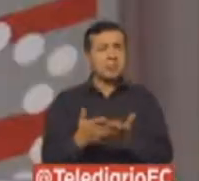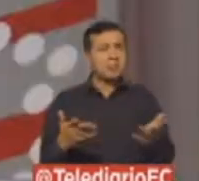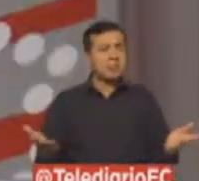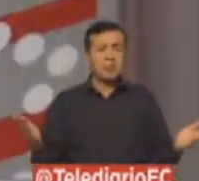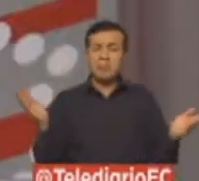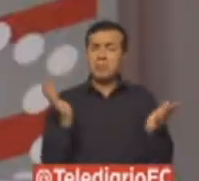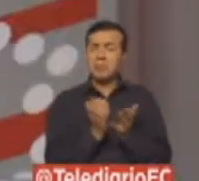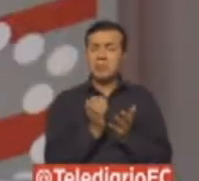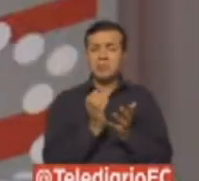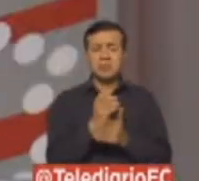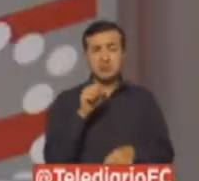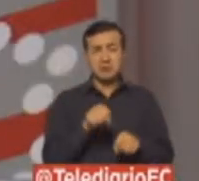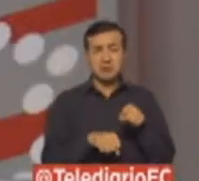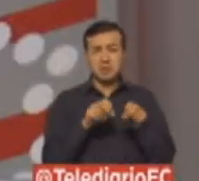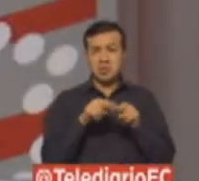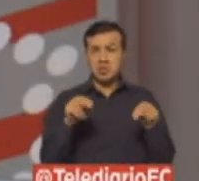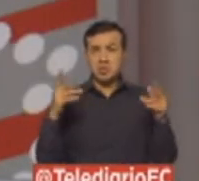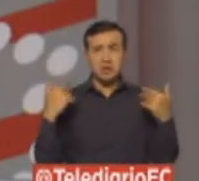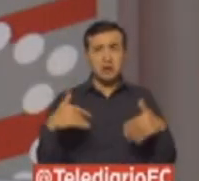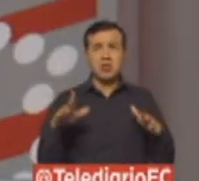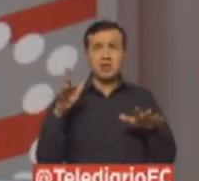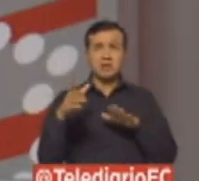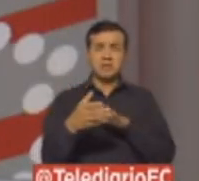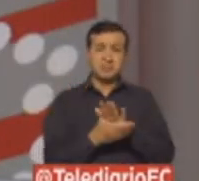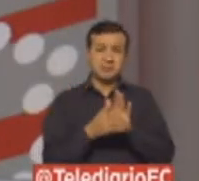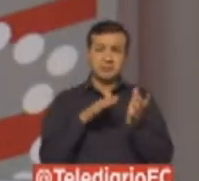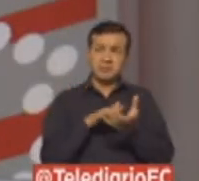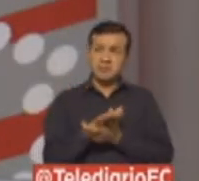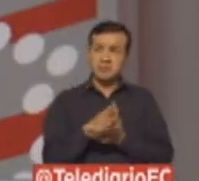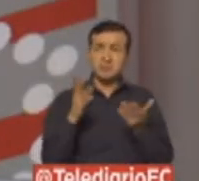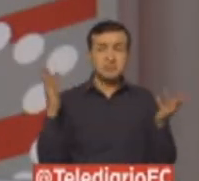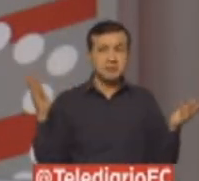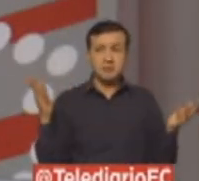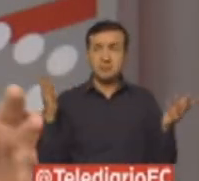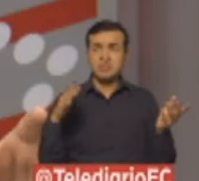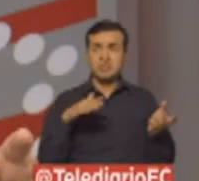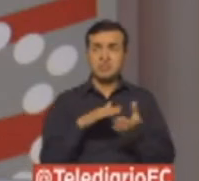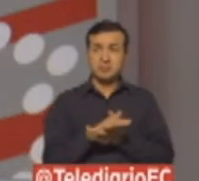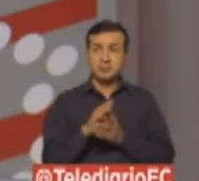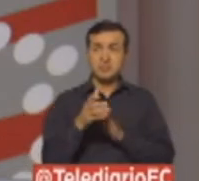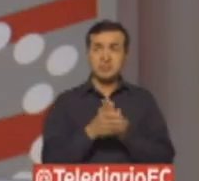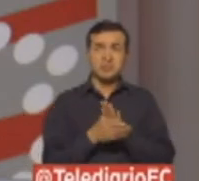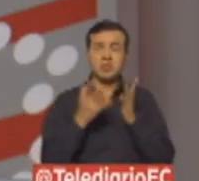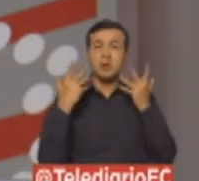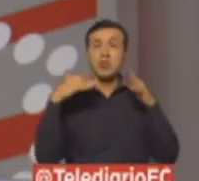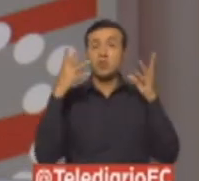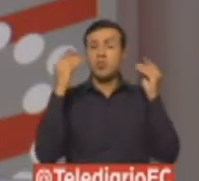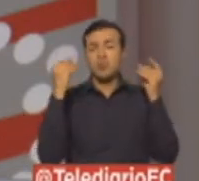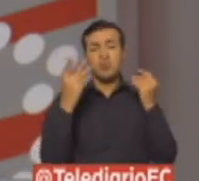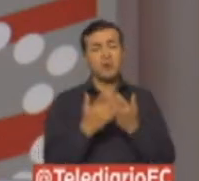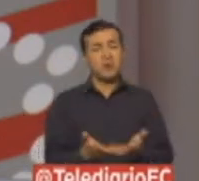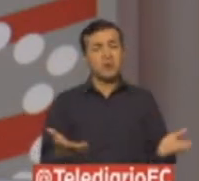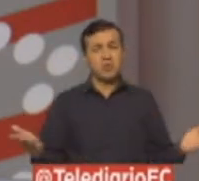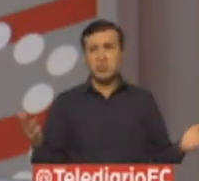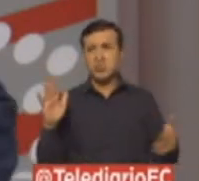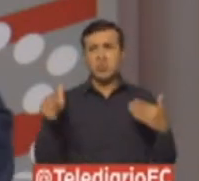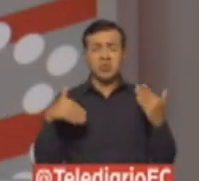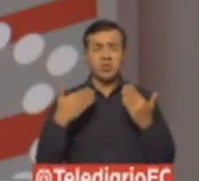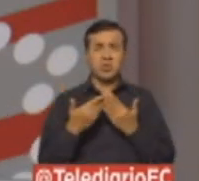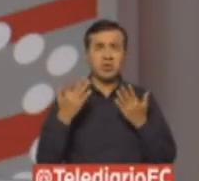para las especies son de sandalias la chancleta de la abuelita lo que sea termina